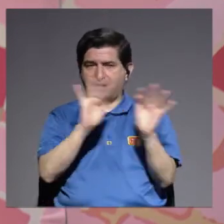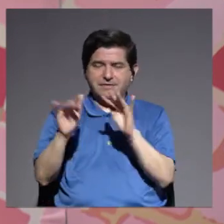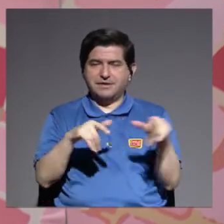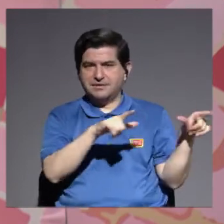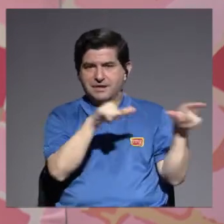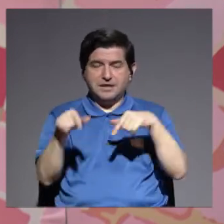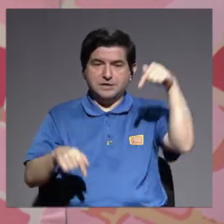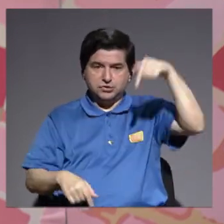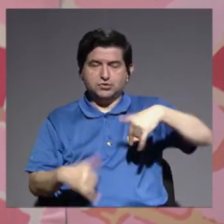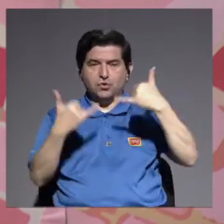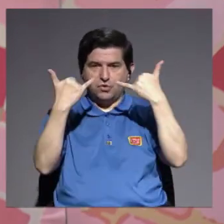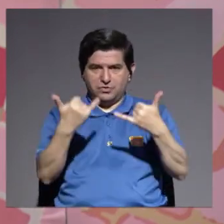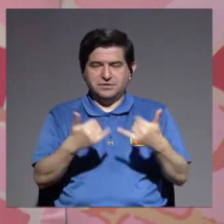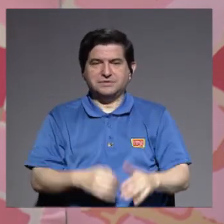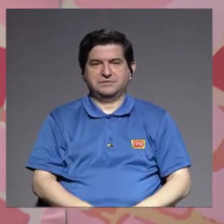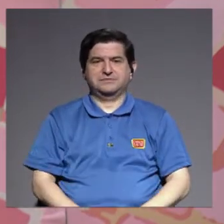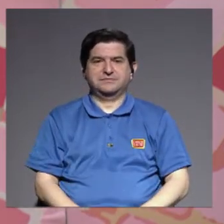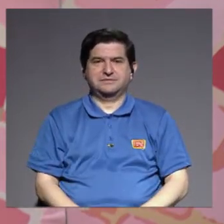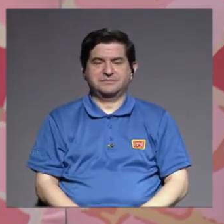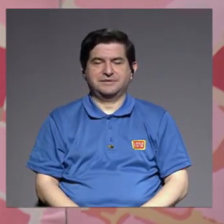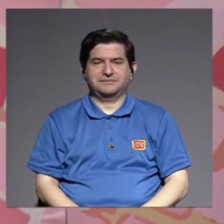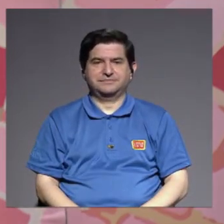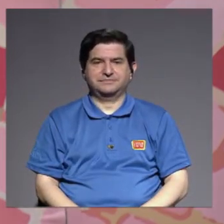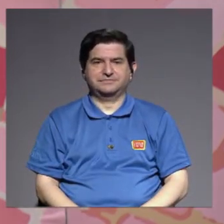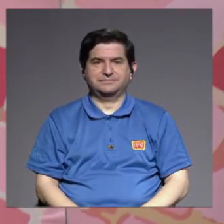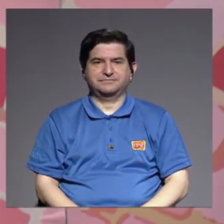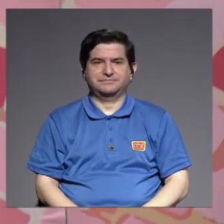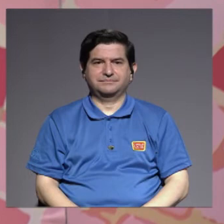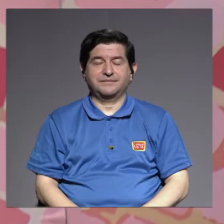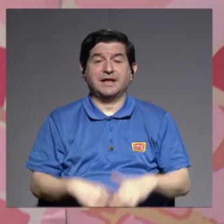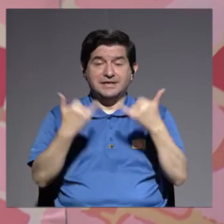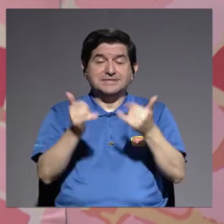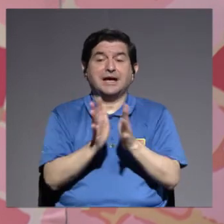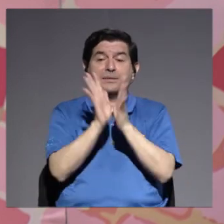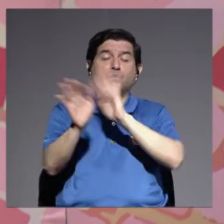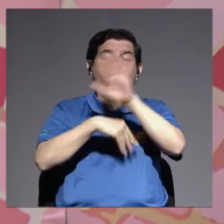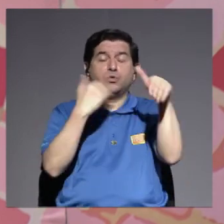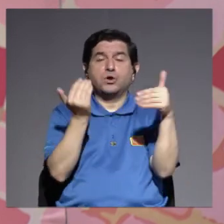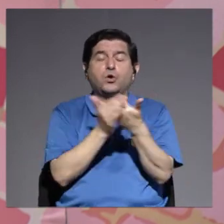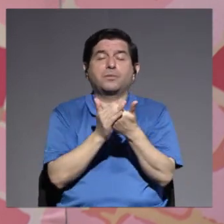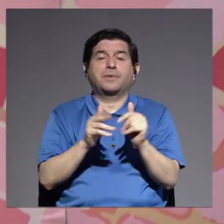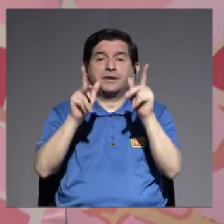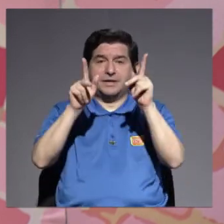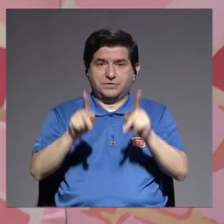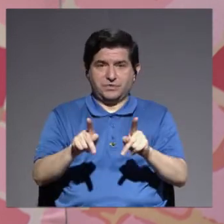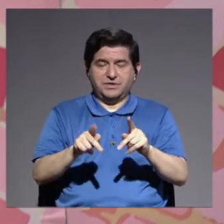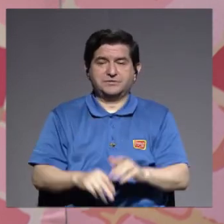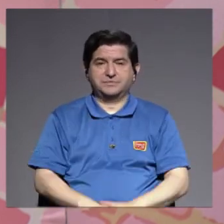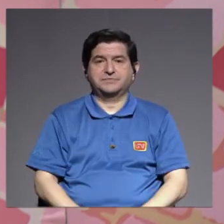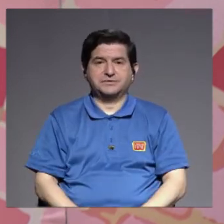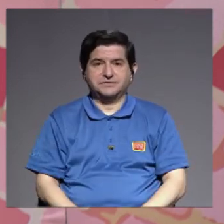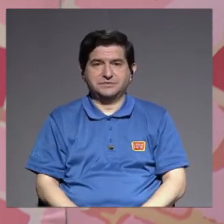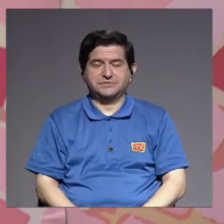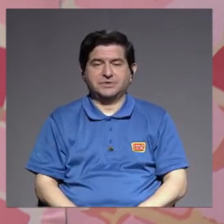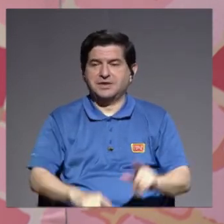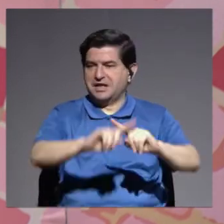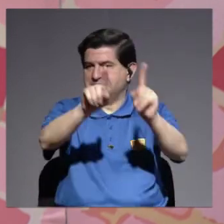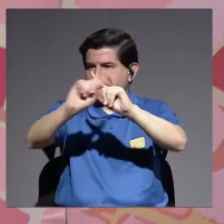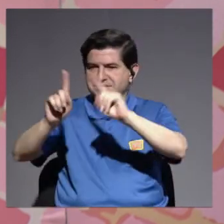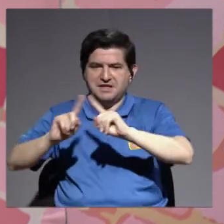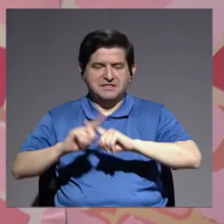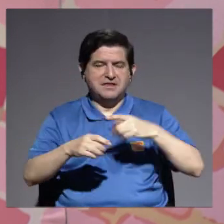desde hoy, estaba antes embargado, pero ya ahora es público para todo el personal de las